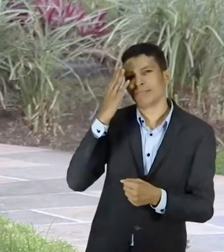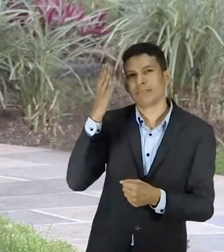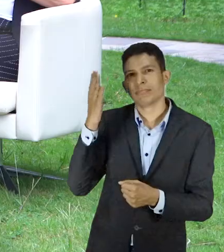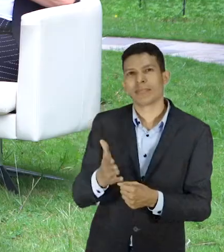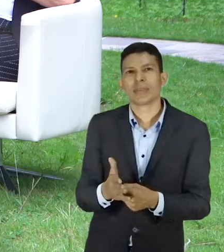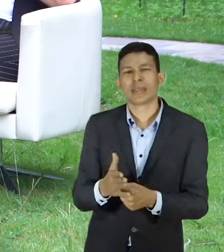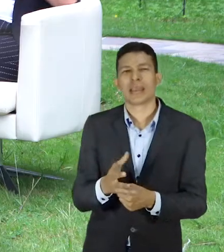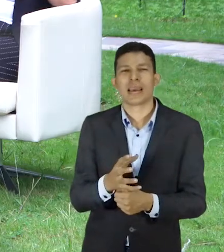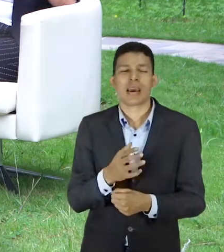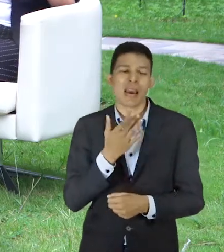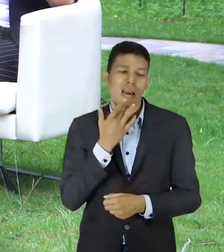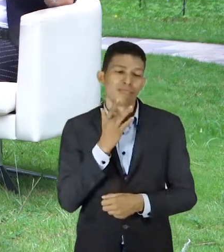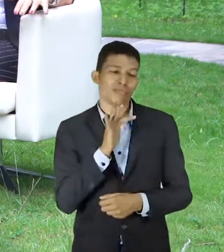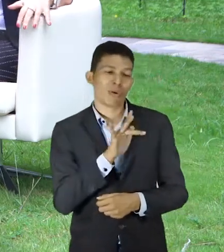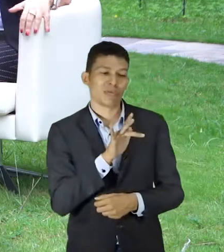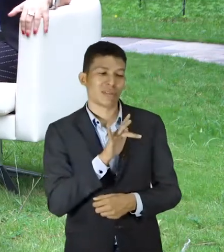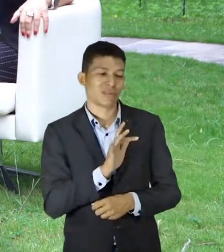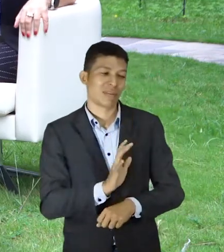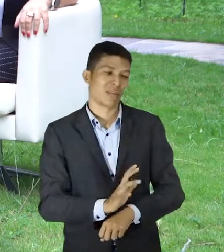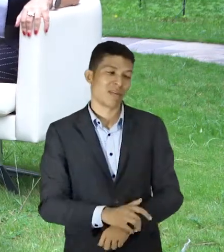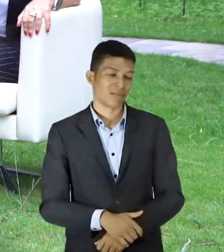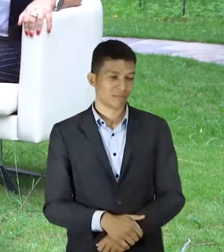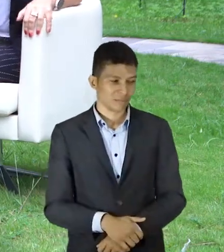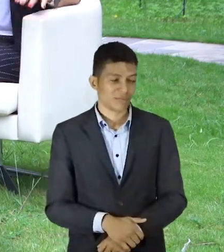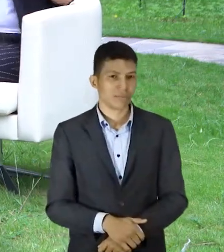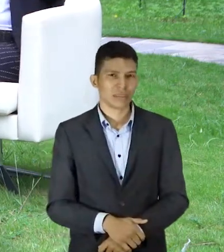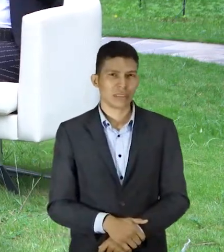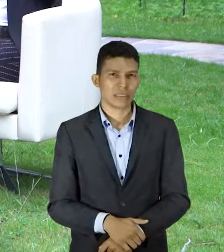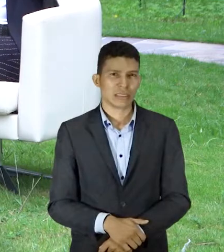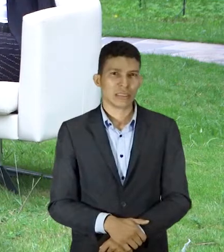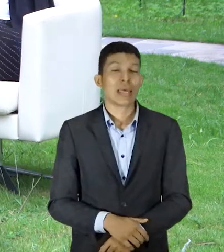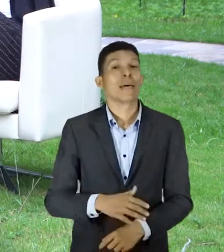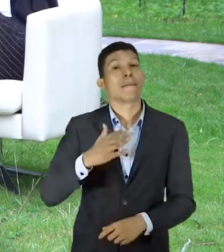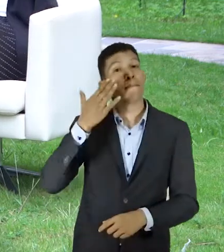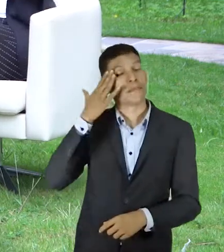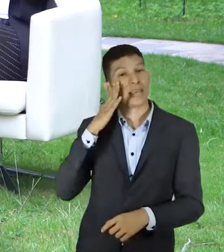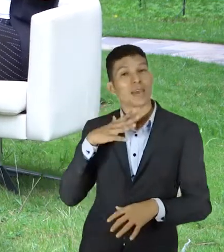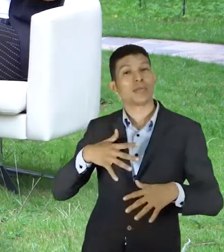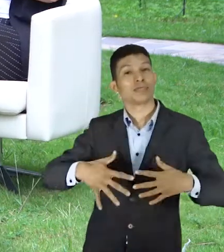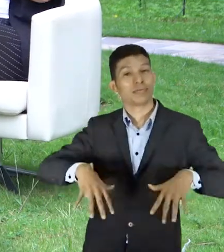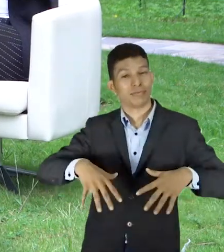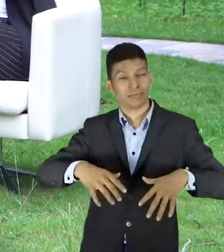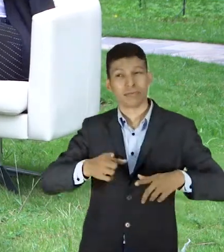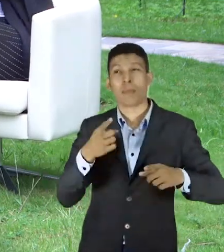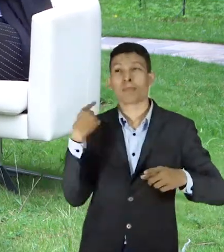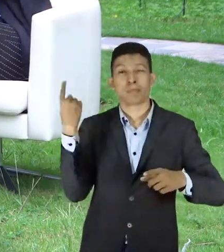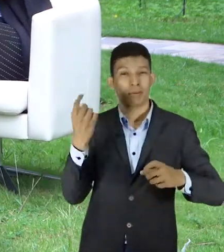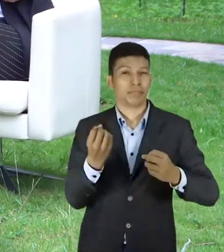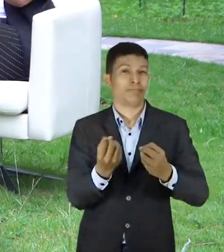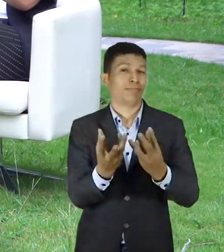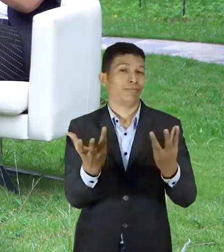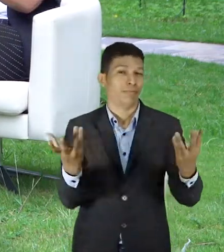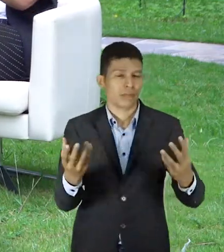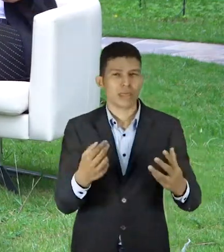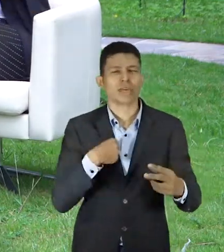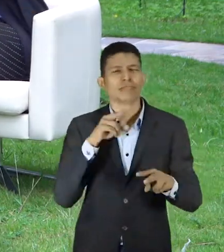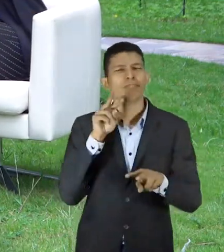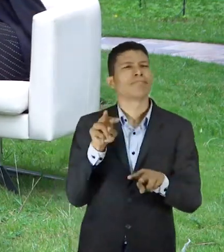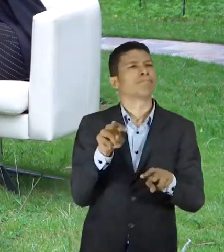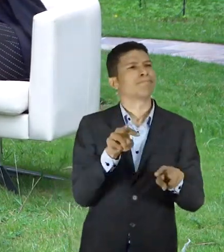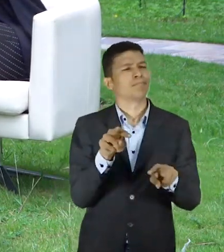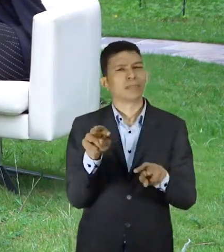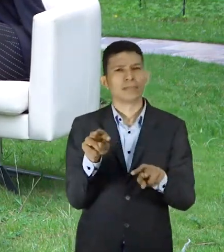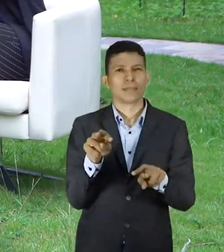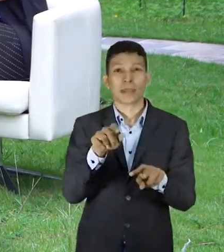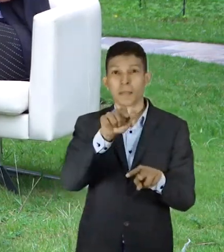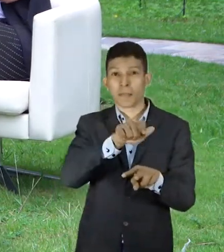cáncer, además de sentir esa lástima, ¿no? Como ese temor, ay, María Clara con sus dos hijas, ¿qué